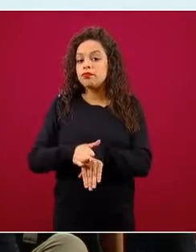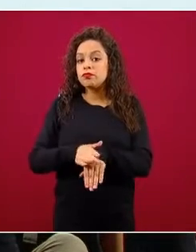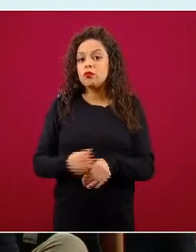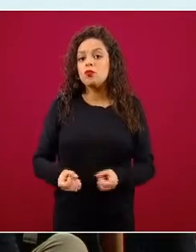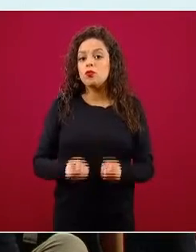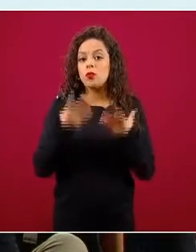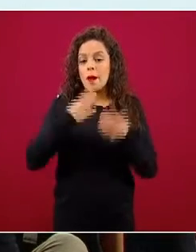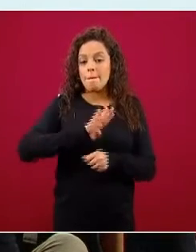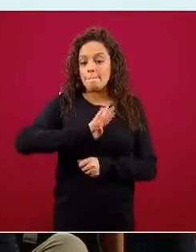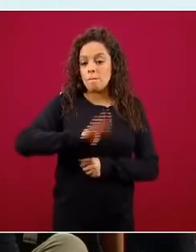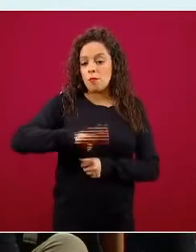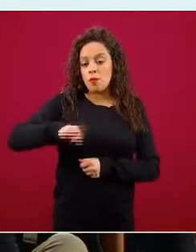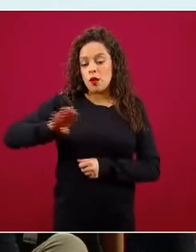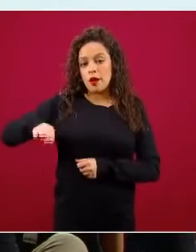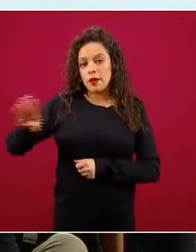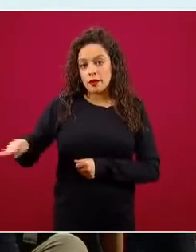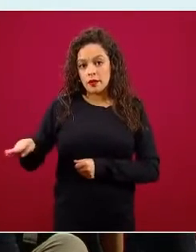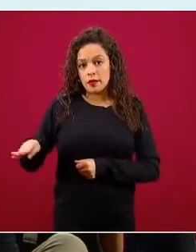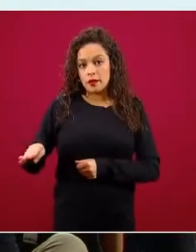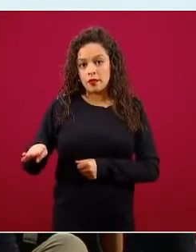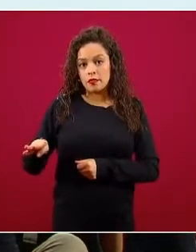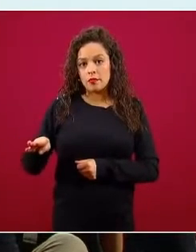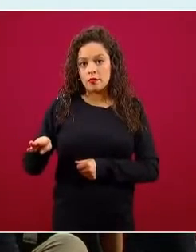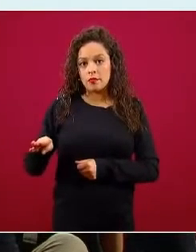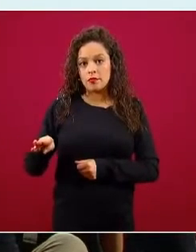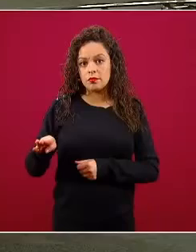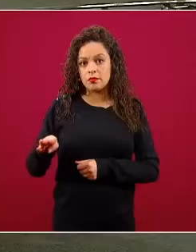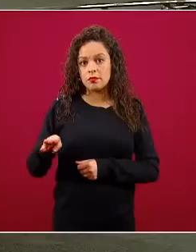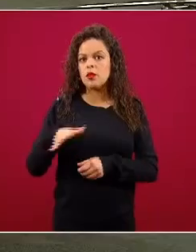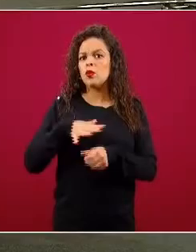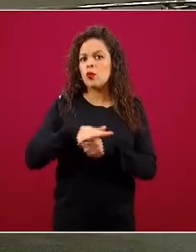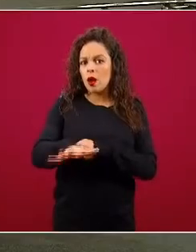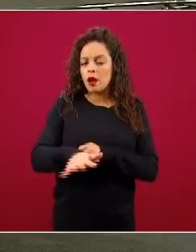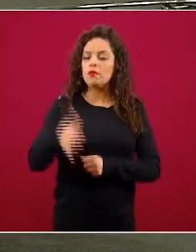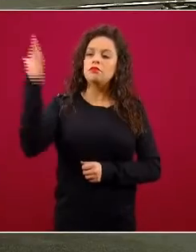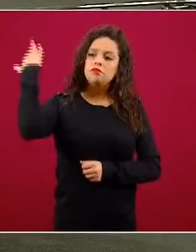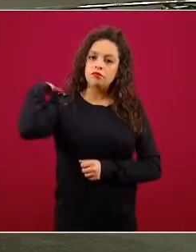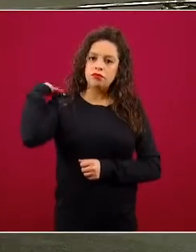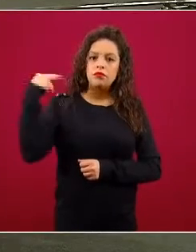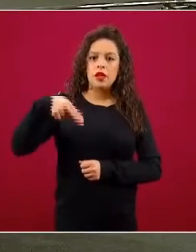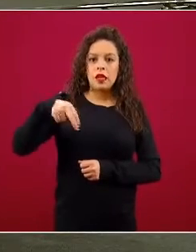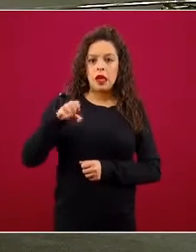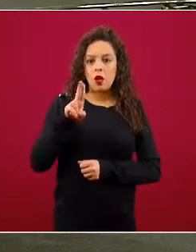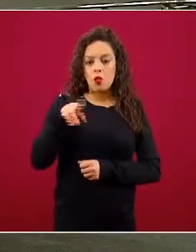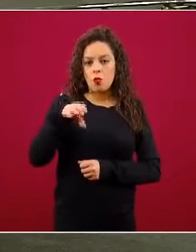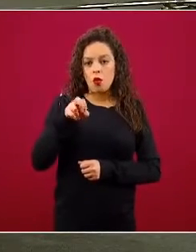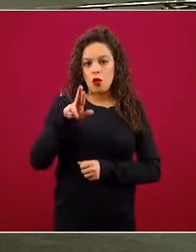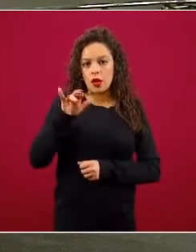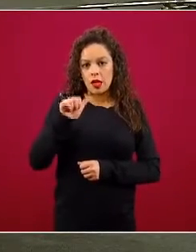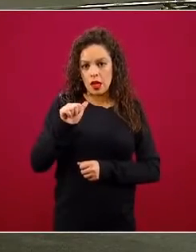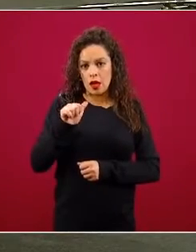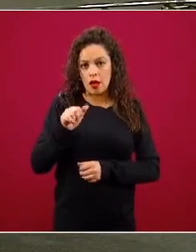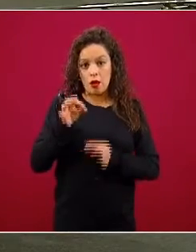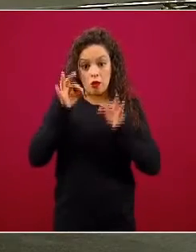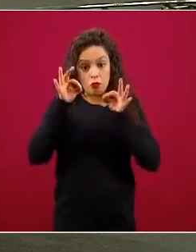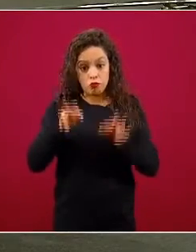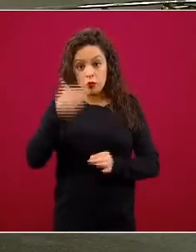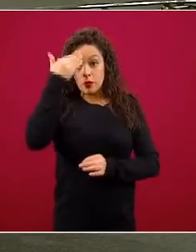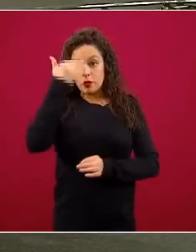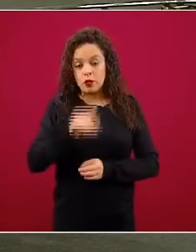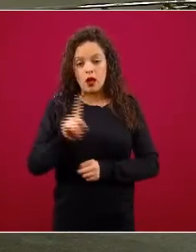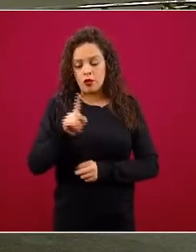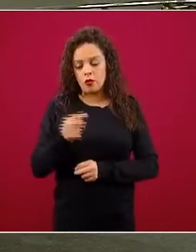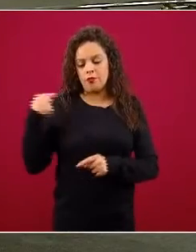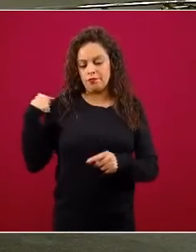muertes por neumonía no especificada en lo que va del año. Los cortes son